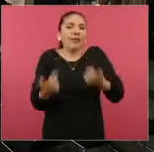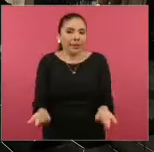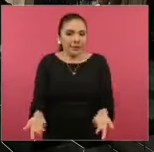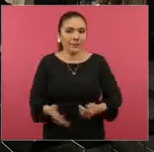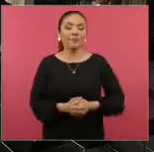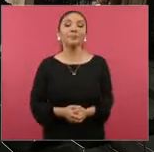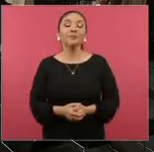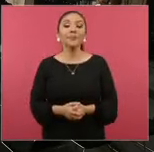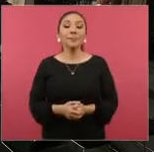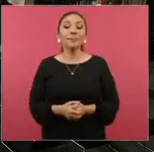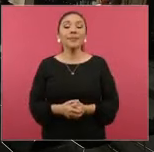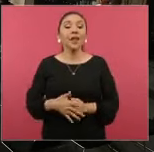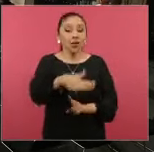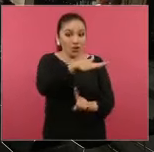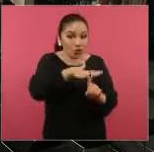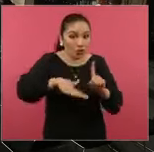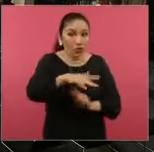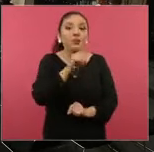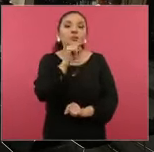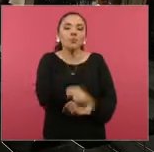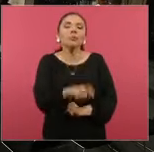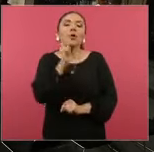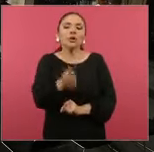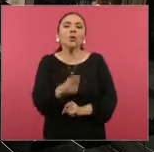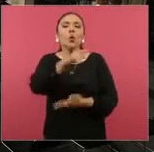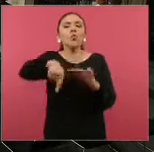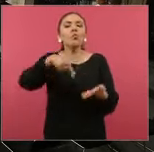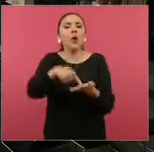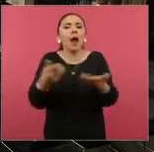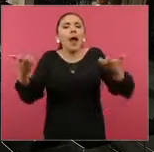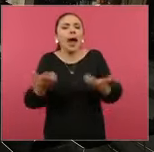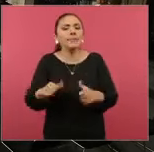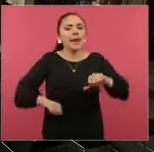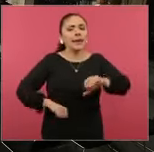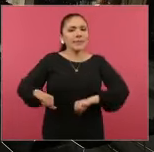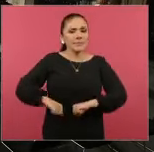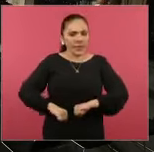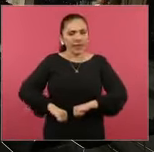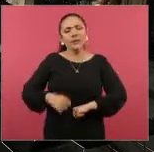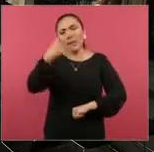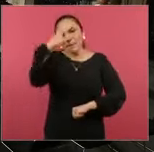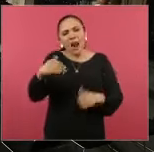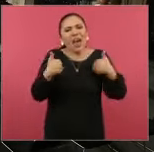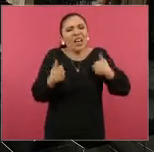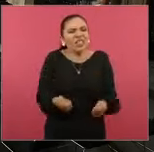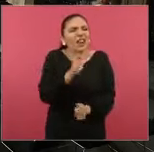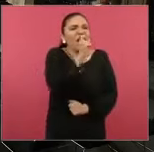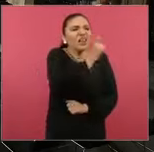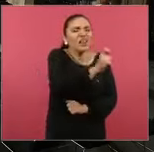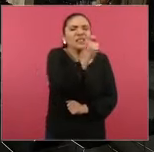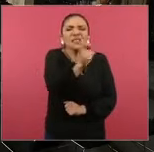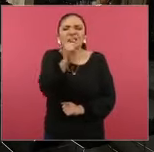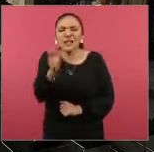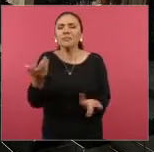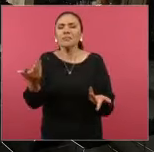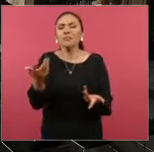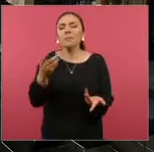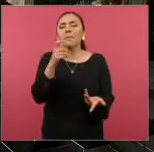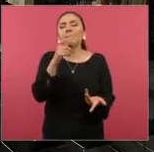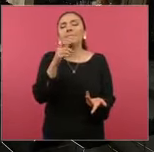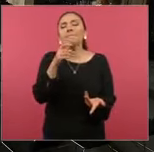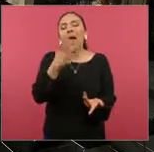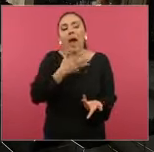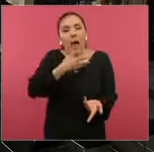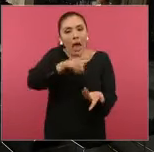también abarca el espacio en el que se realizan sus actividades y ponen en juego las redes de significados en las que de por sí